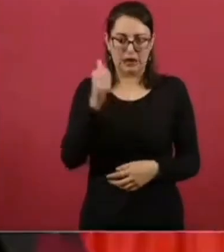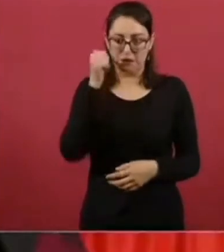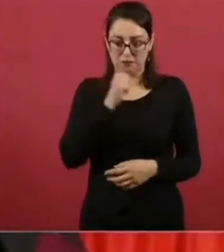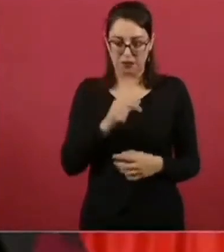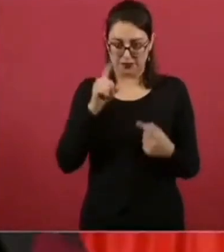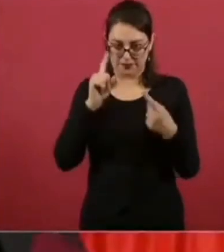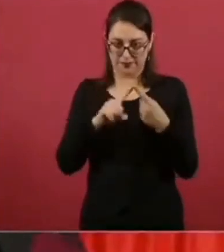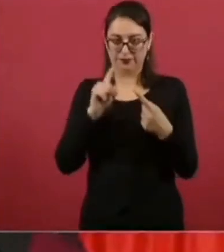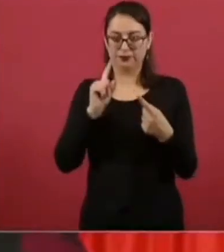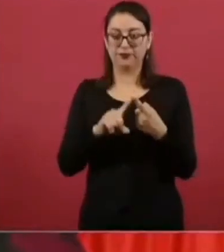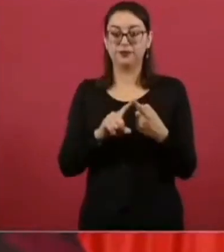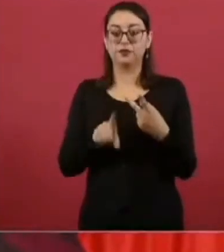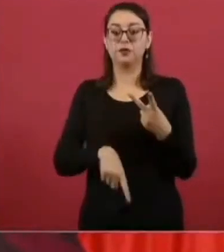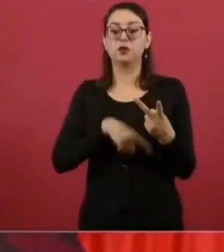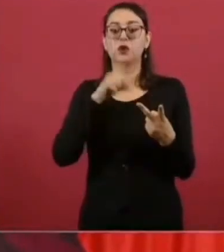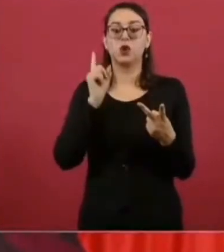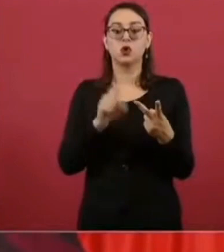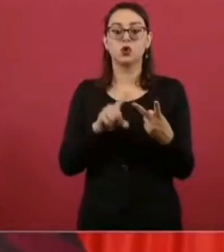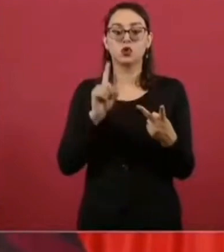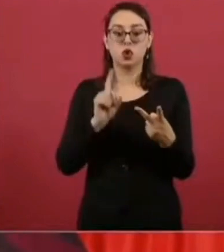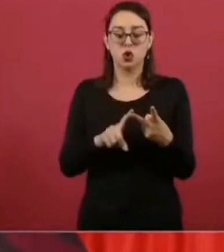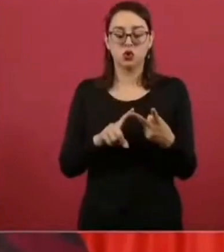Esa es una. Y la otra,